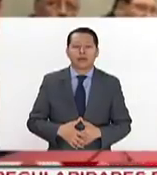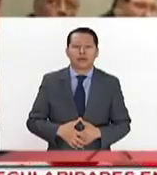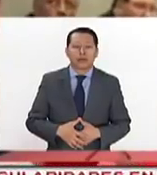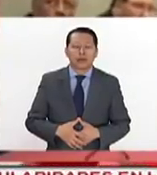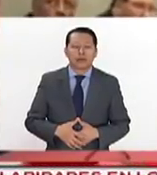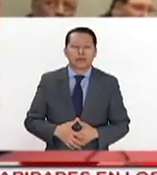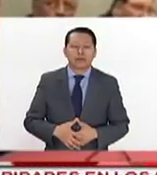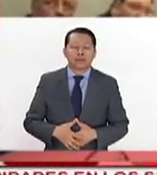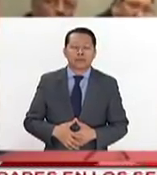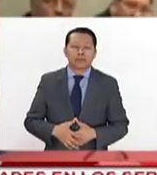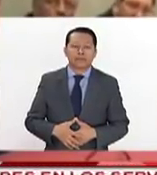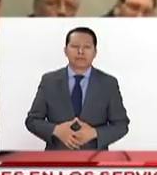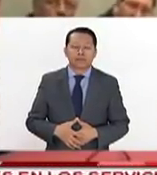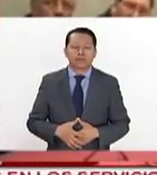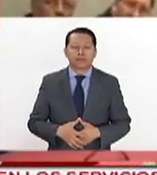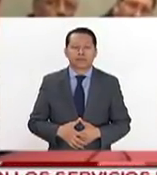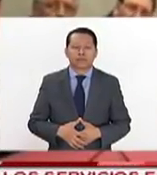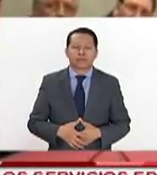Asegurar